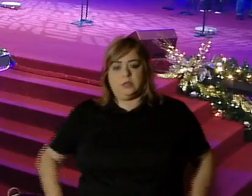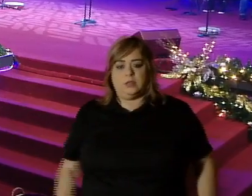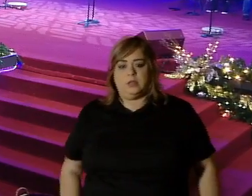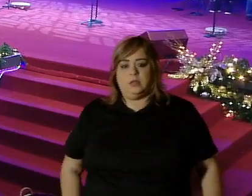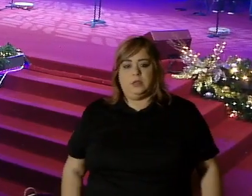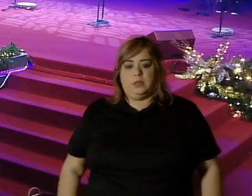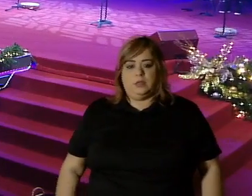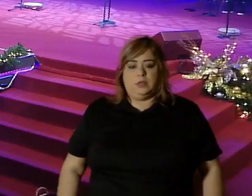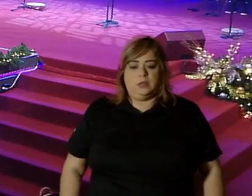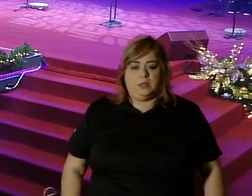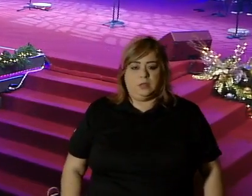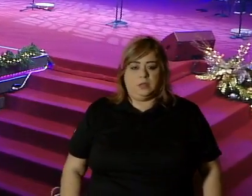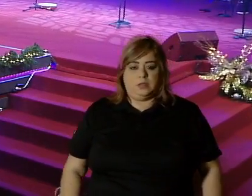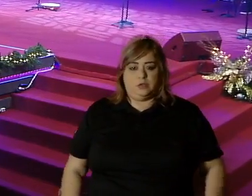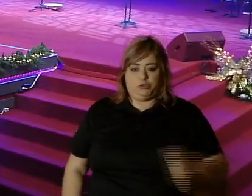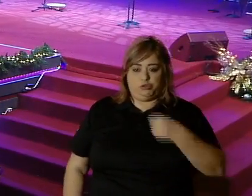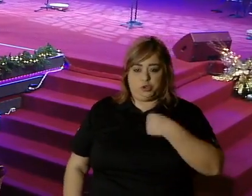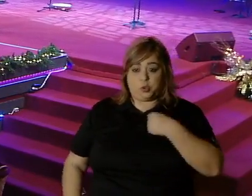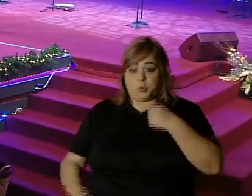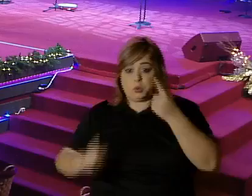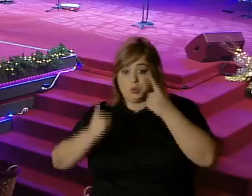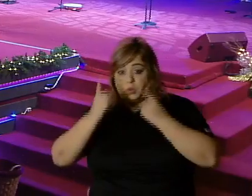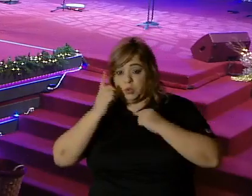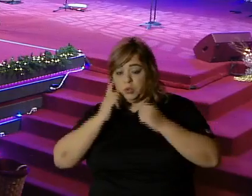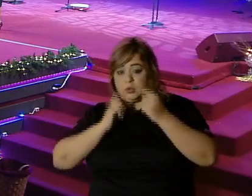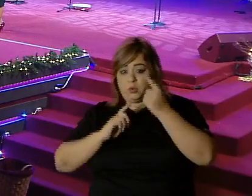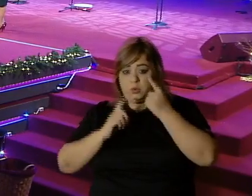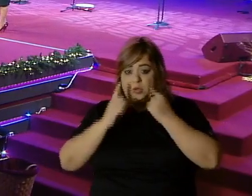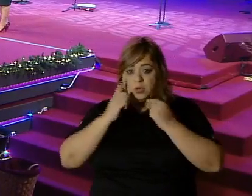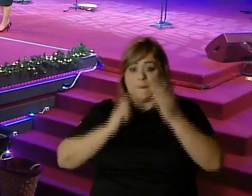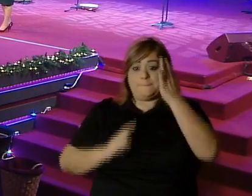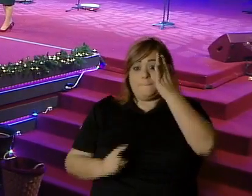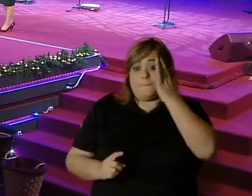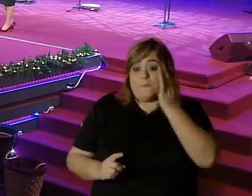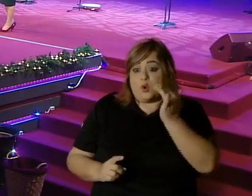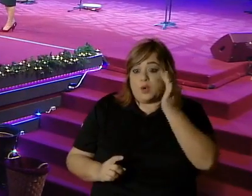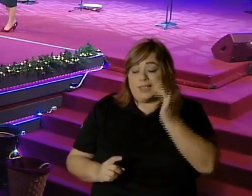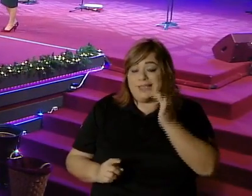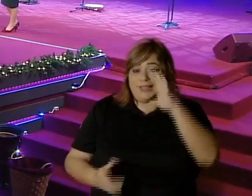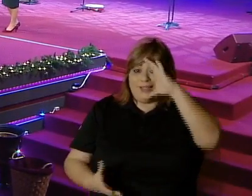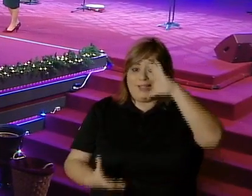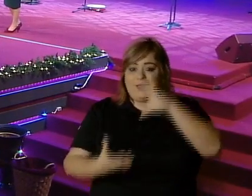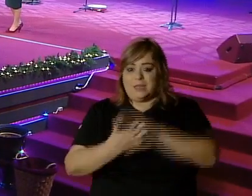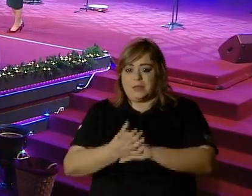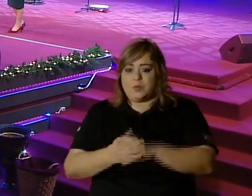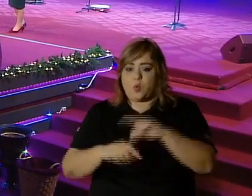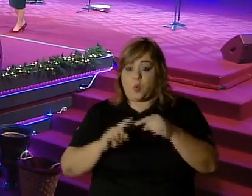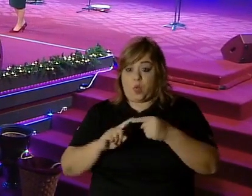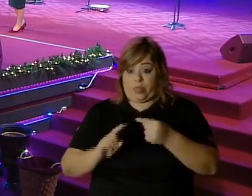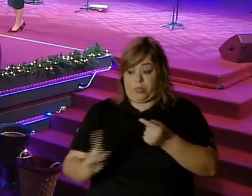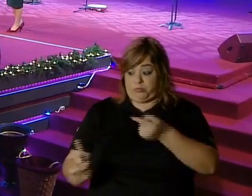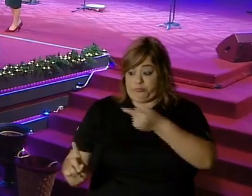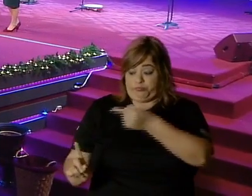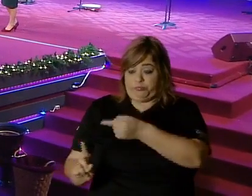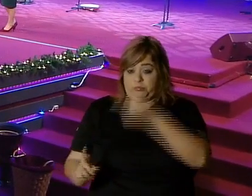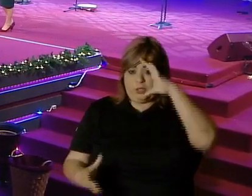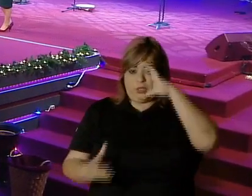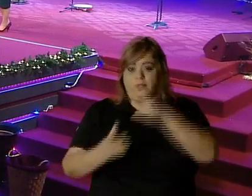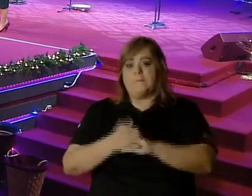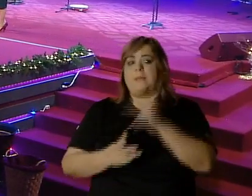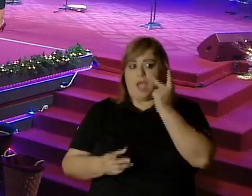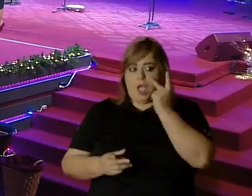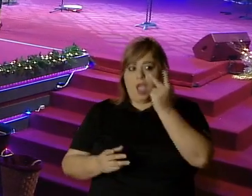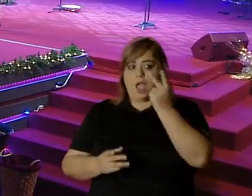lloré. ¿Sabes por qué? Porque creí. Y cuando tú crees, vas a ver